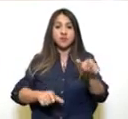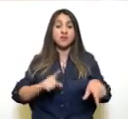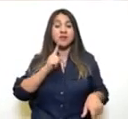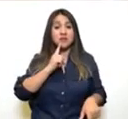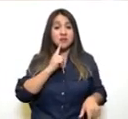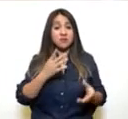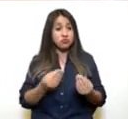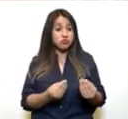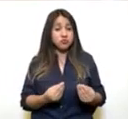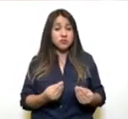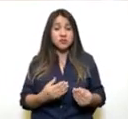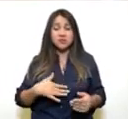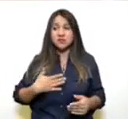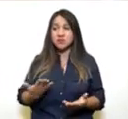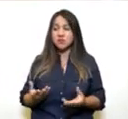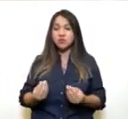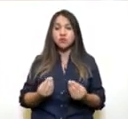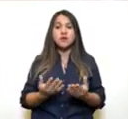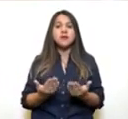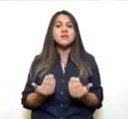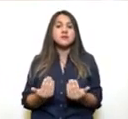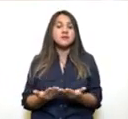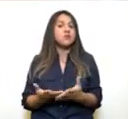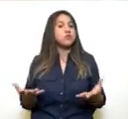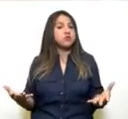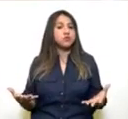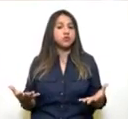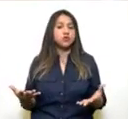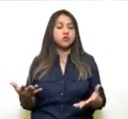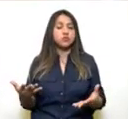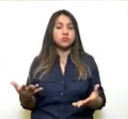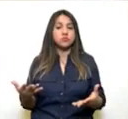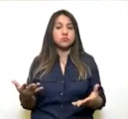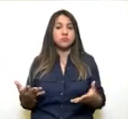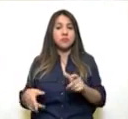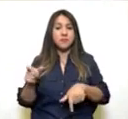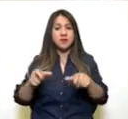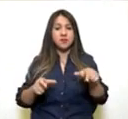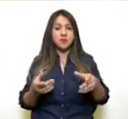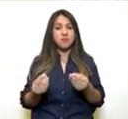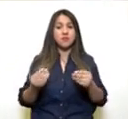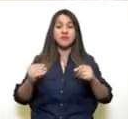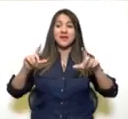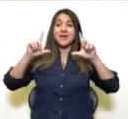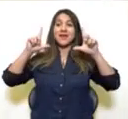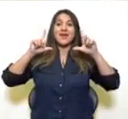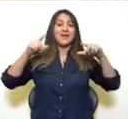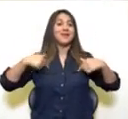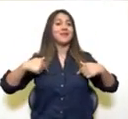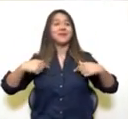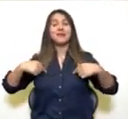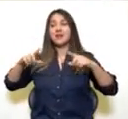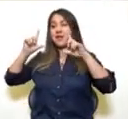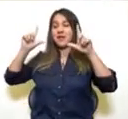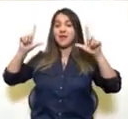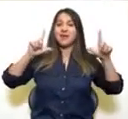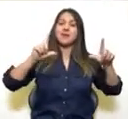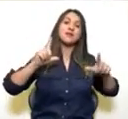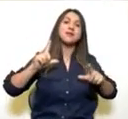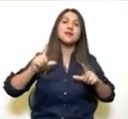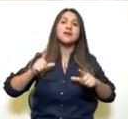necesidades y realmente hay gente muy panfletaria que anda